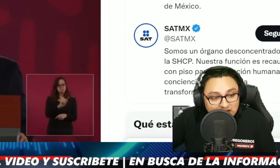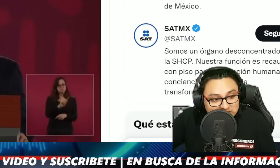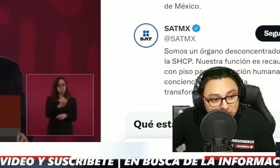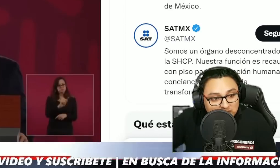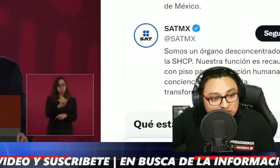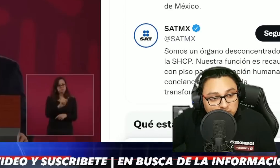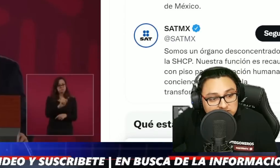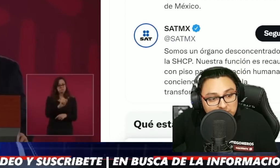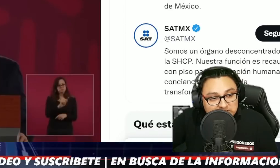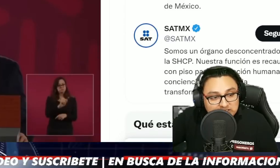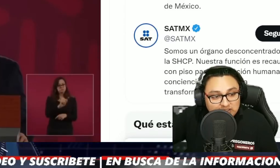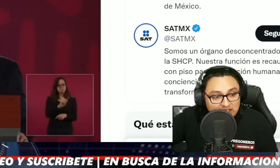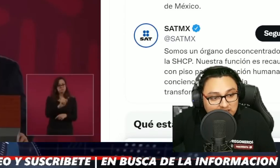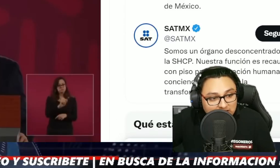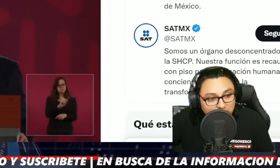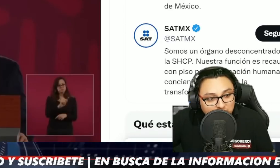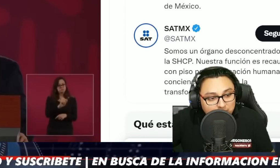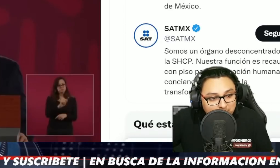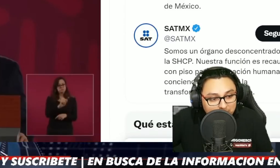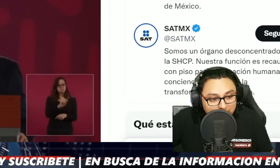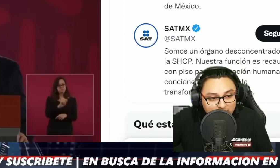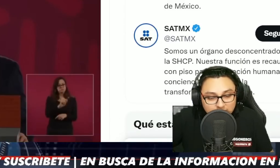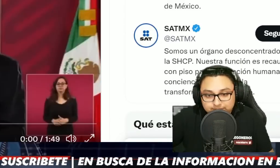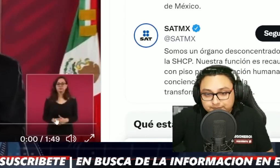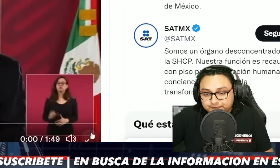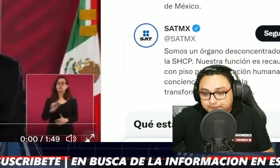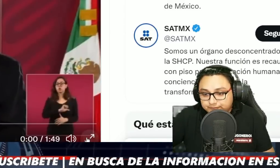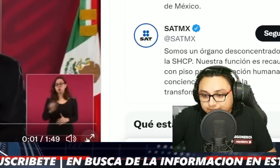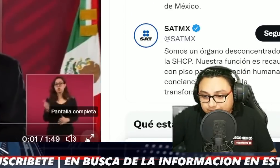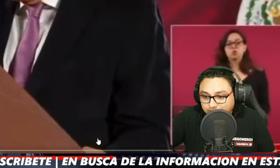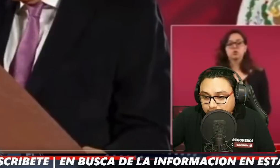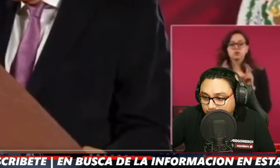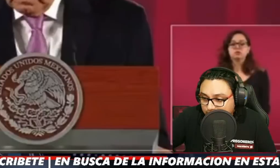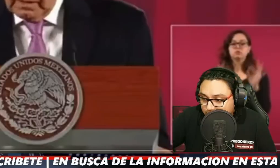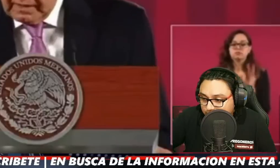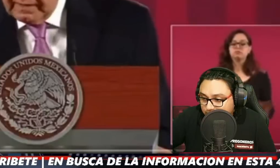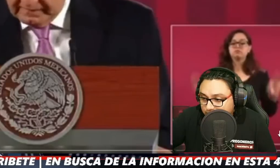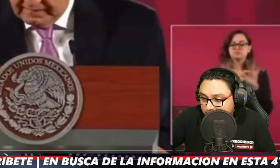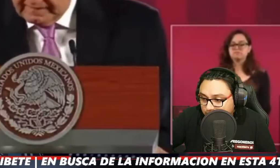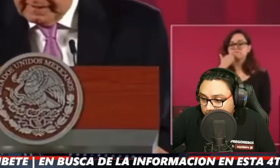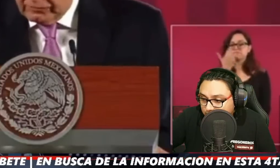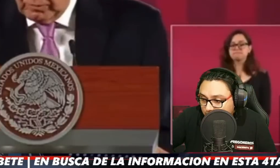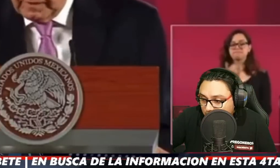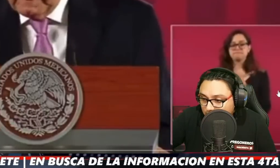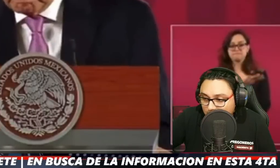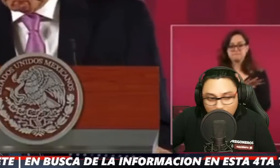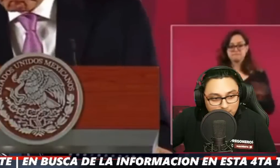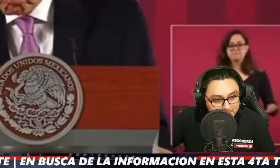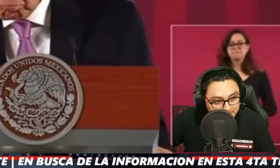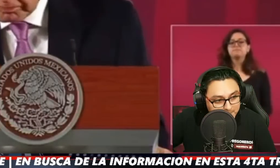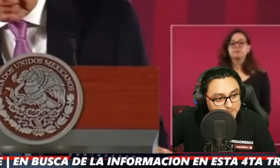así lo habías dado a conocer el presidente el día de hoy informales y que es que ya